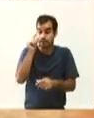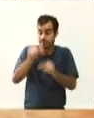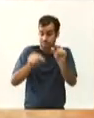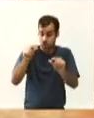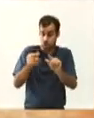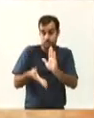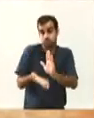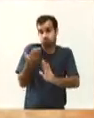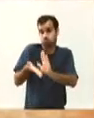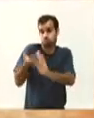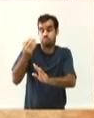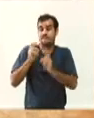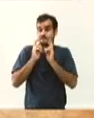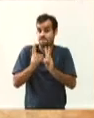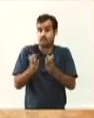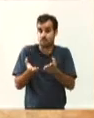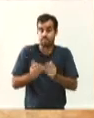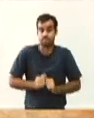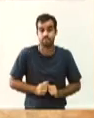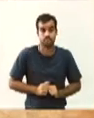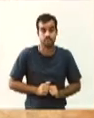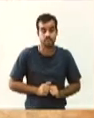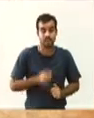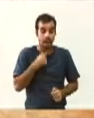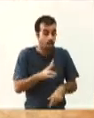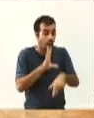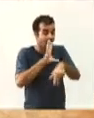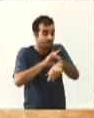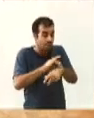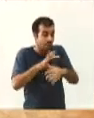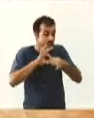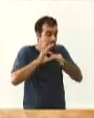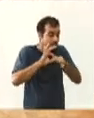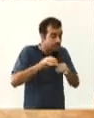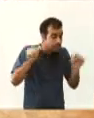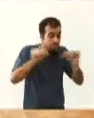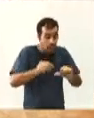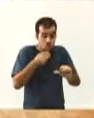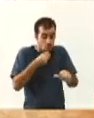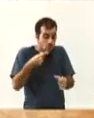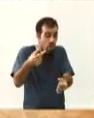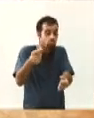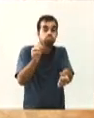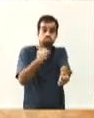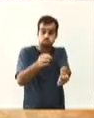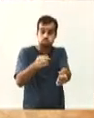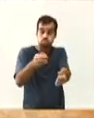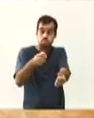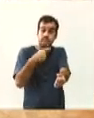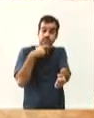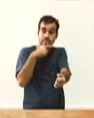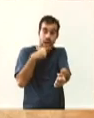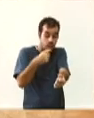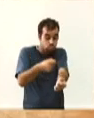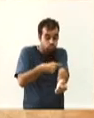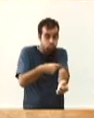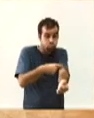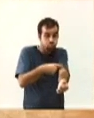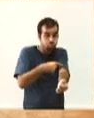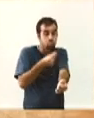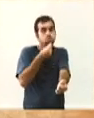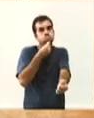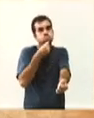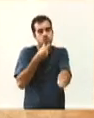de situaciones médicas, ¿no? Y que además contribuir a donar este líquido